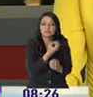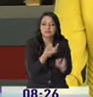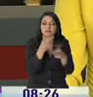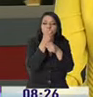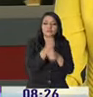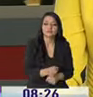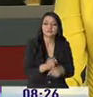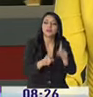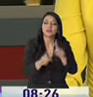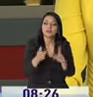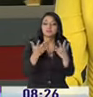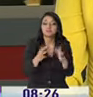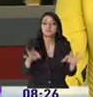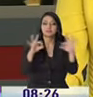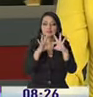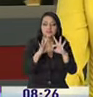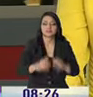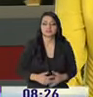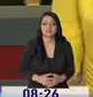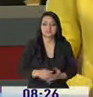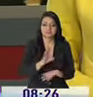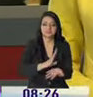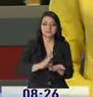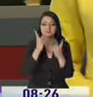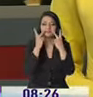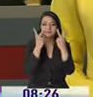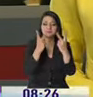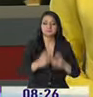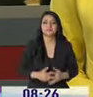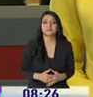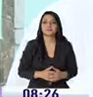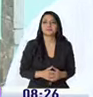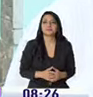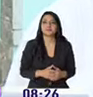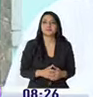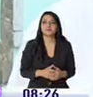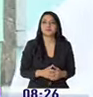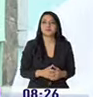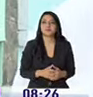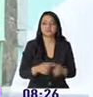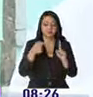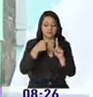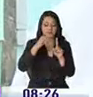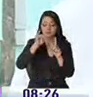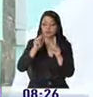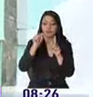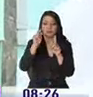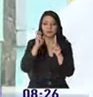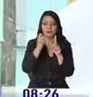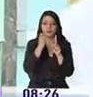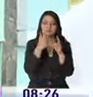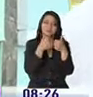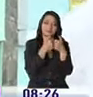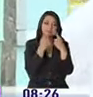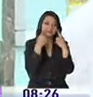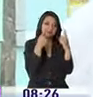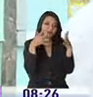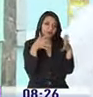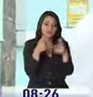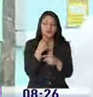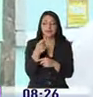obras importantes en este barrio. Veamos. Juanito se enamoró de la profesora. Entonces va, dice Juanito, le